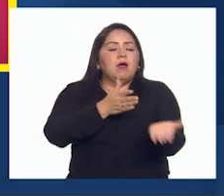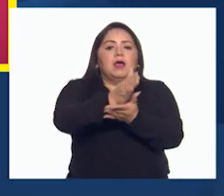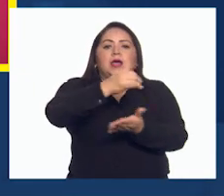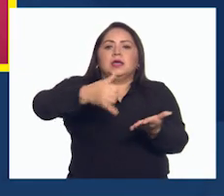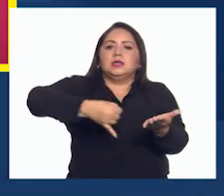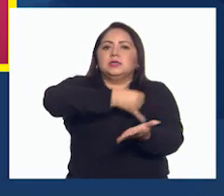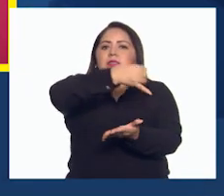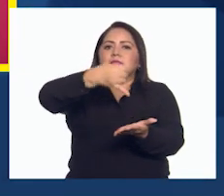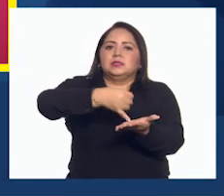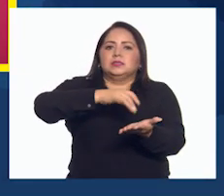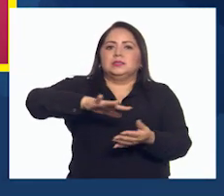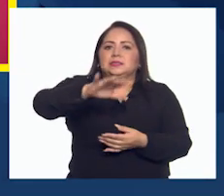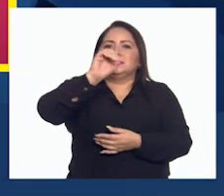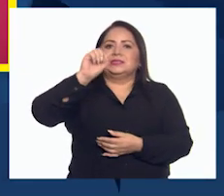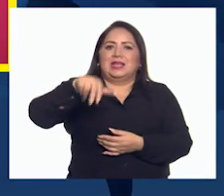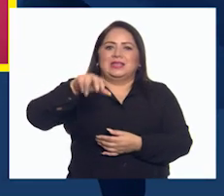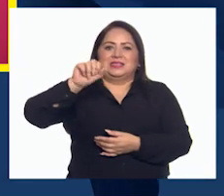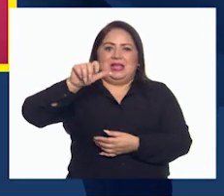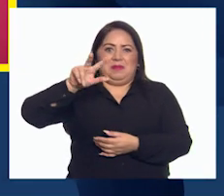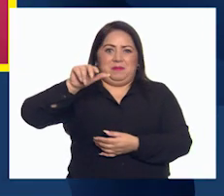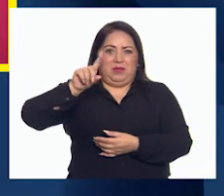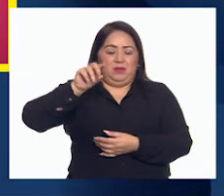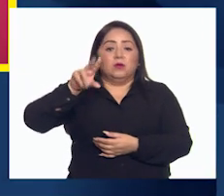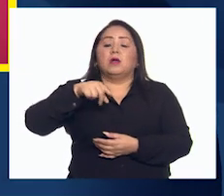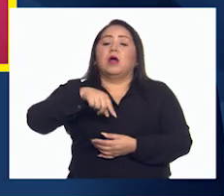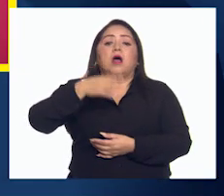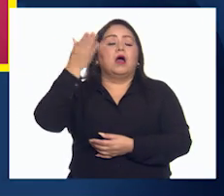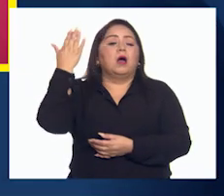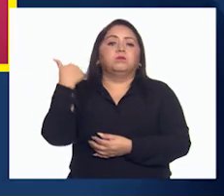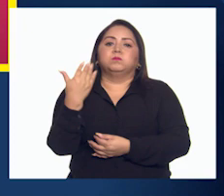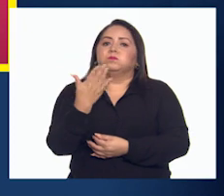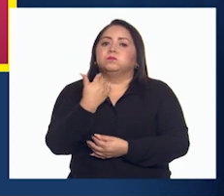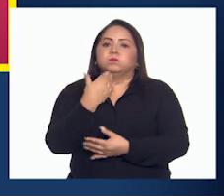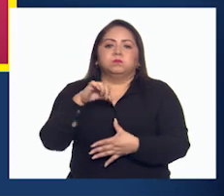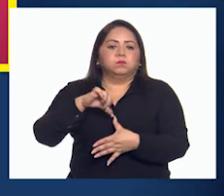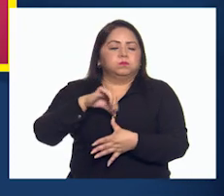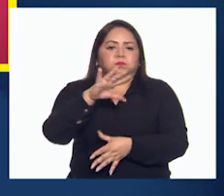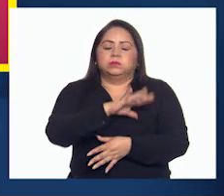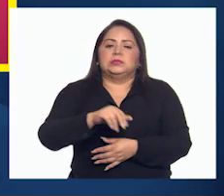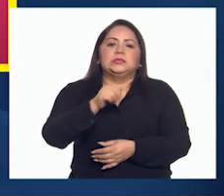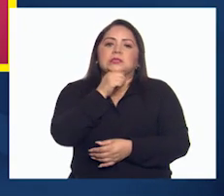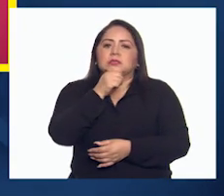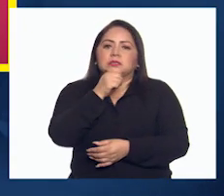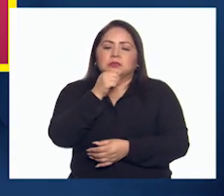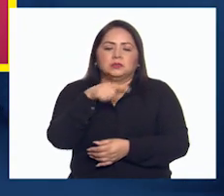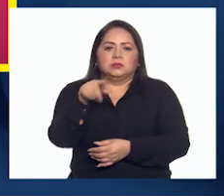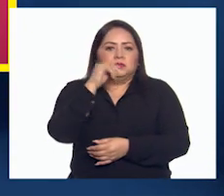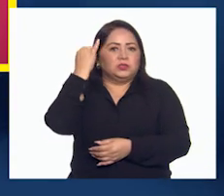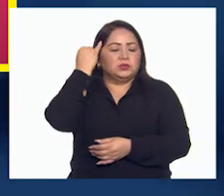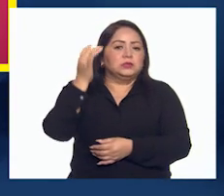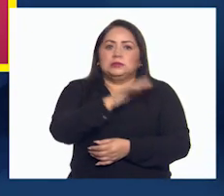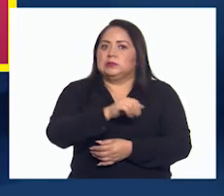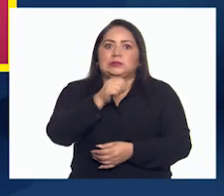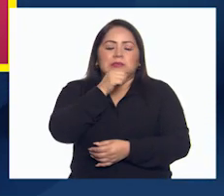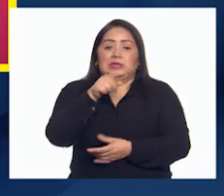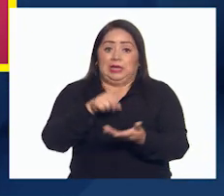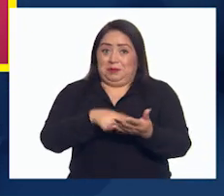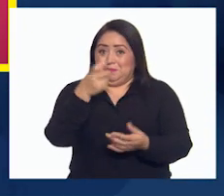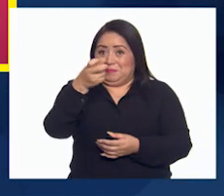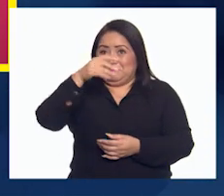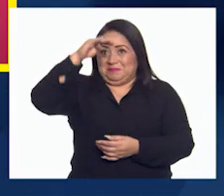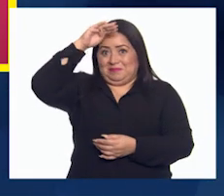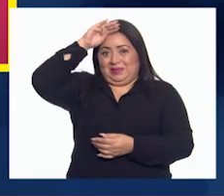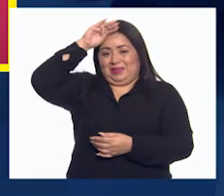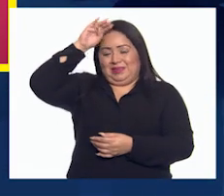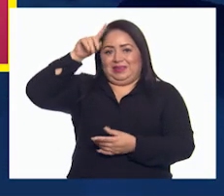Guananí, también conocida como San Salvador, no había y no existía América ni existían los indios. Esto no quiere decir